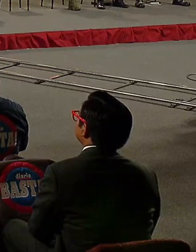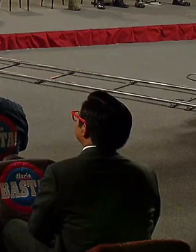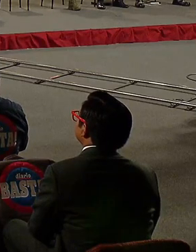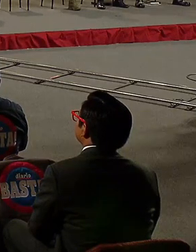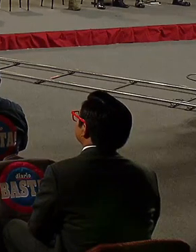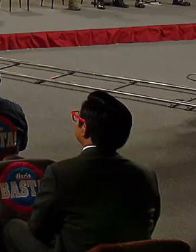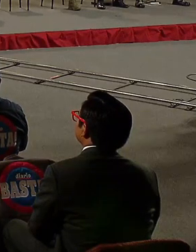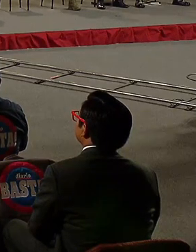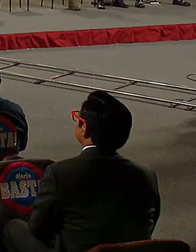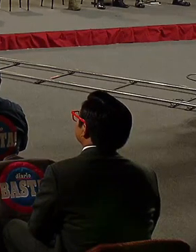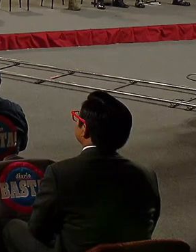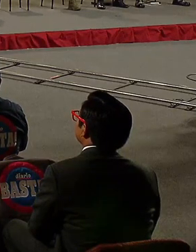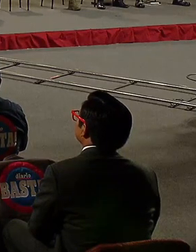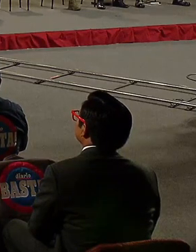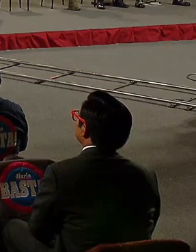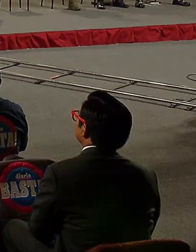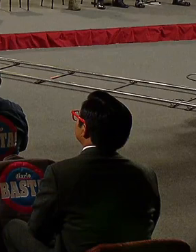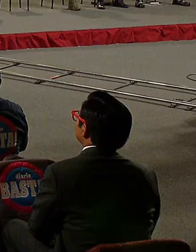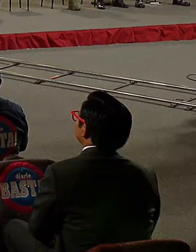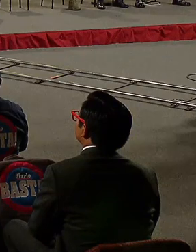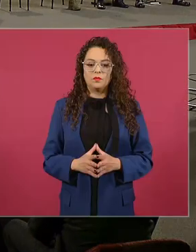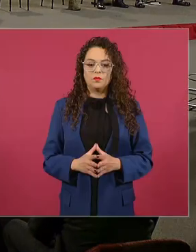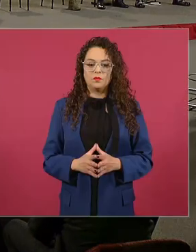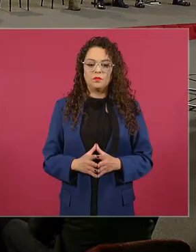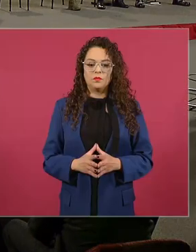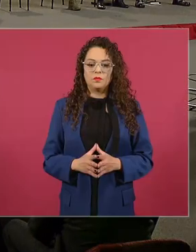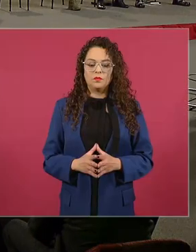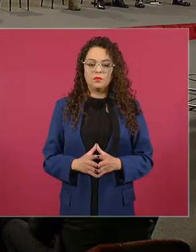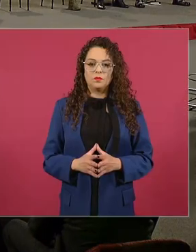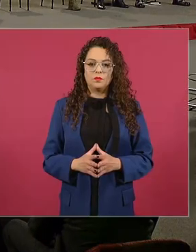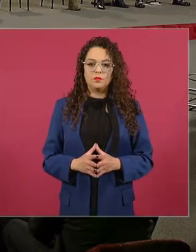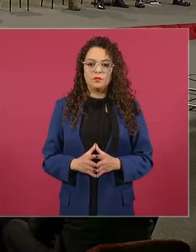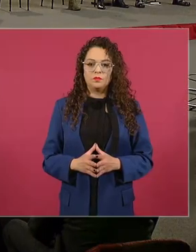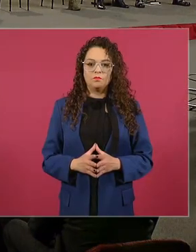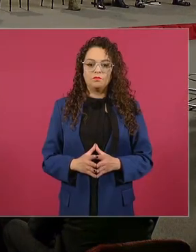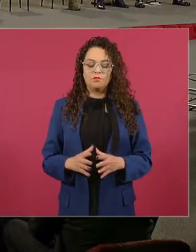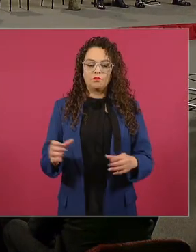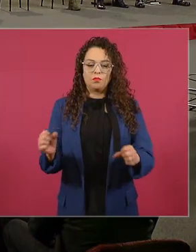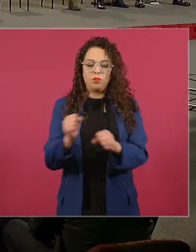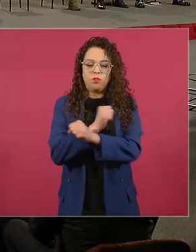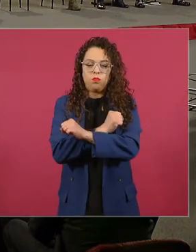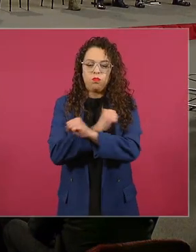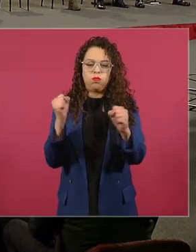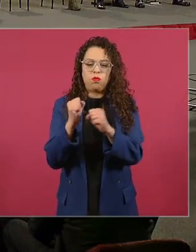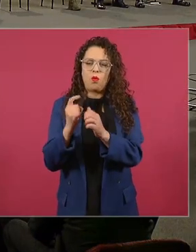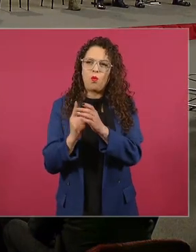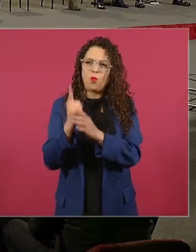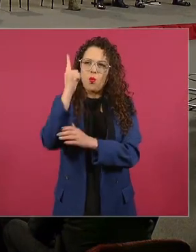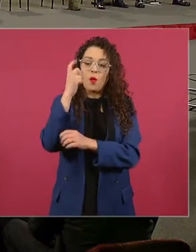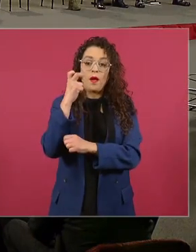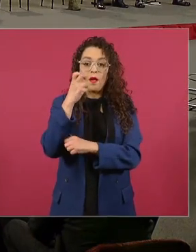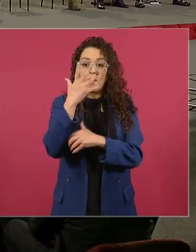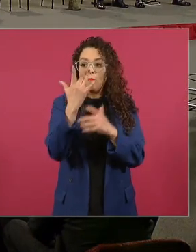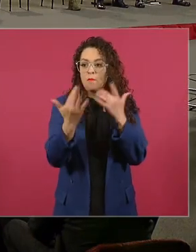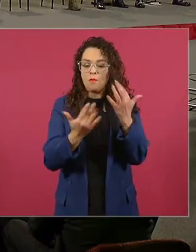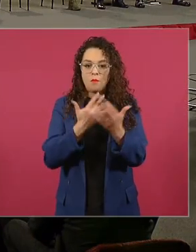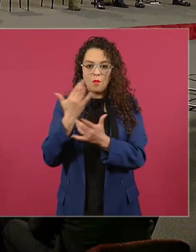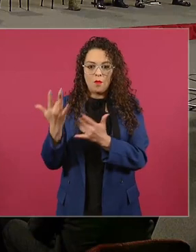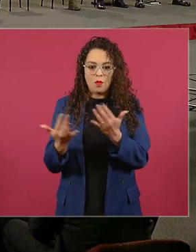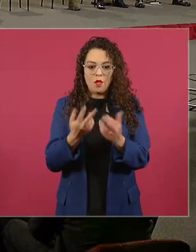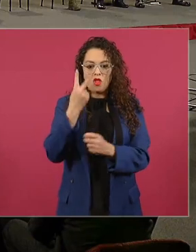sismos, lluvias fuertes, explosiones, por pirotecnia y nueve incendios urbanos, cinco accidentes y dos derrumbes.